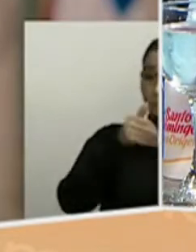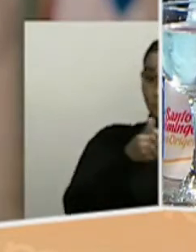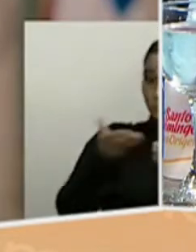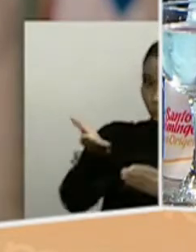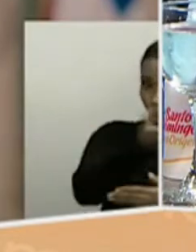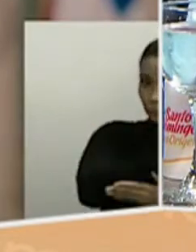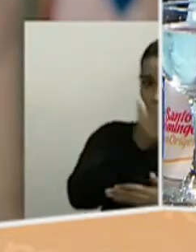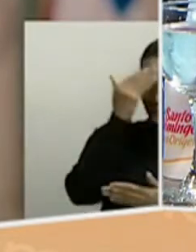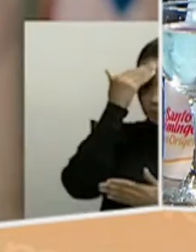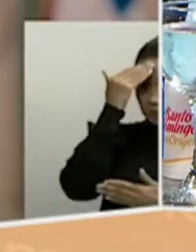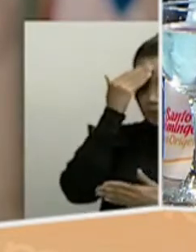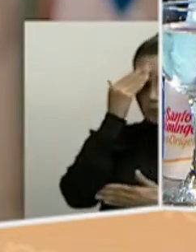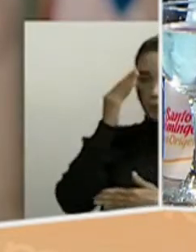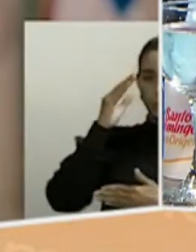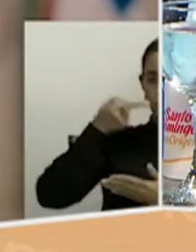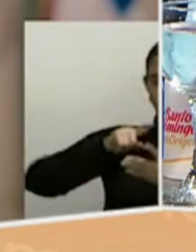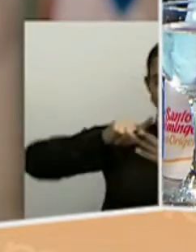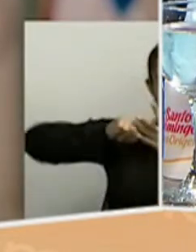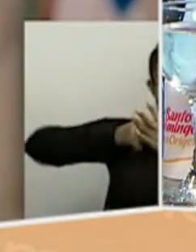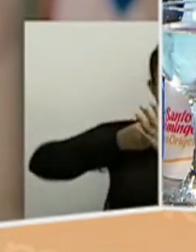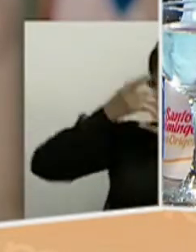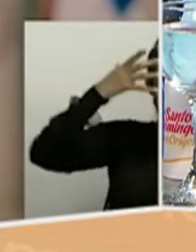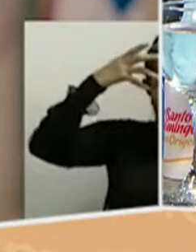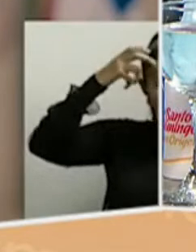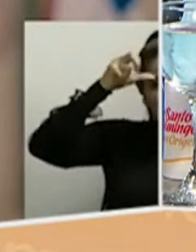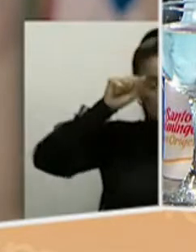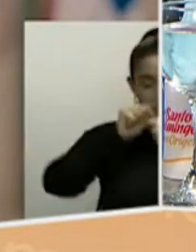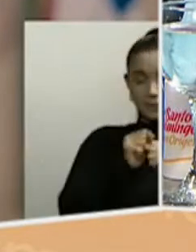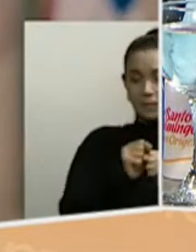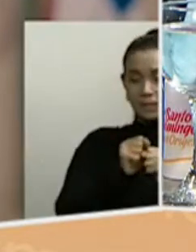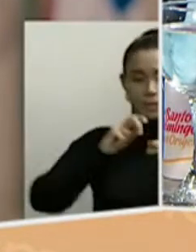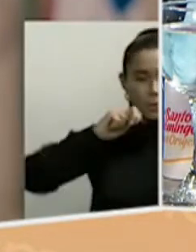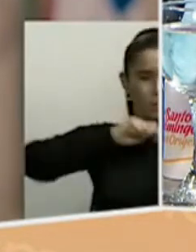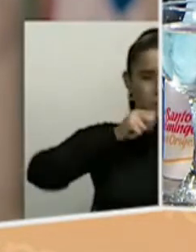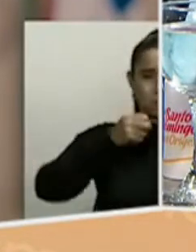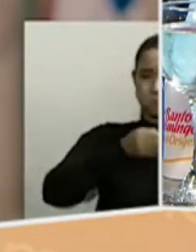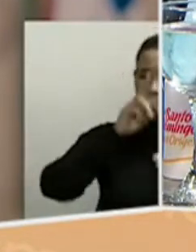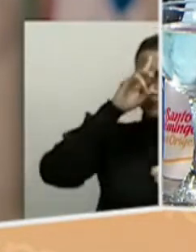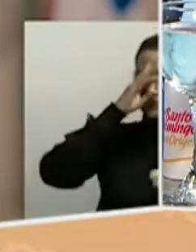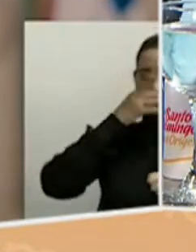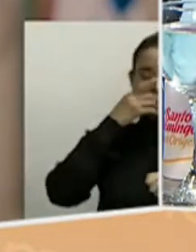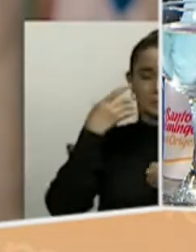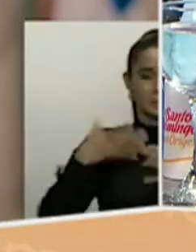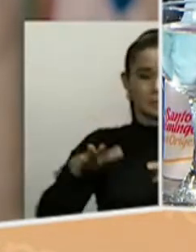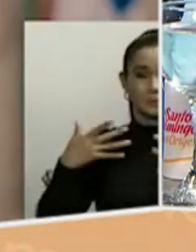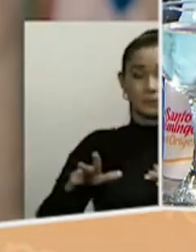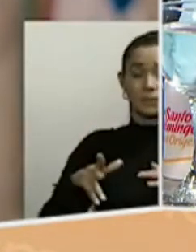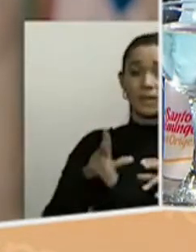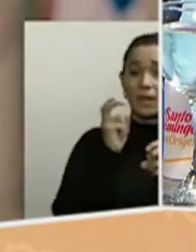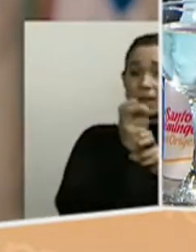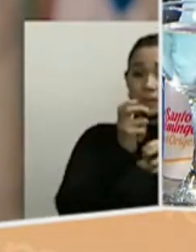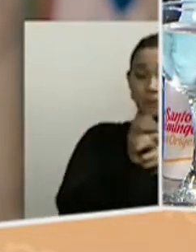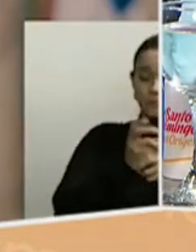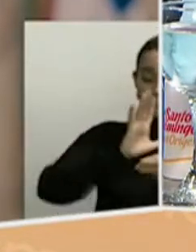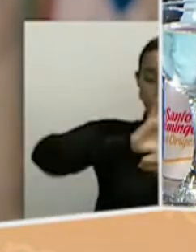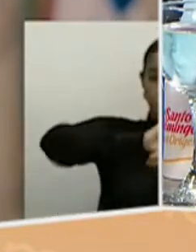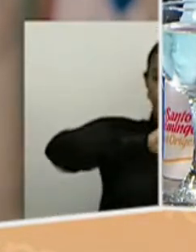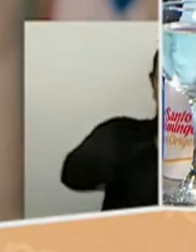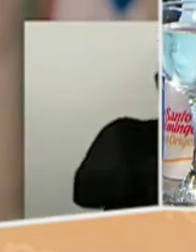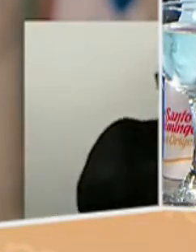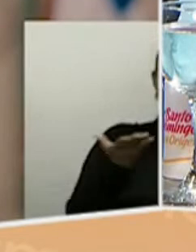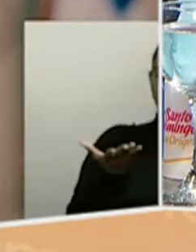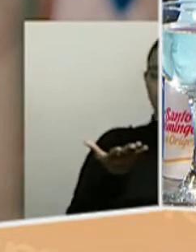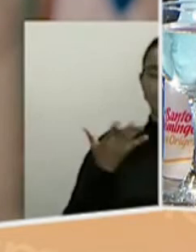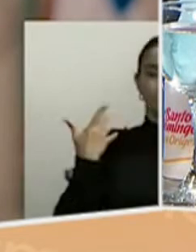impacto tampoco tiene impacto yo creo que los mecanismos de ahorrar son otros que no pueden ir a más en